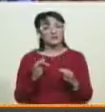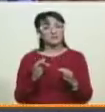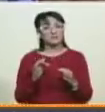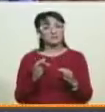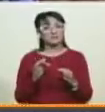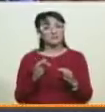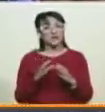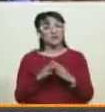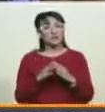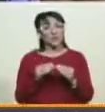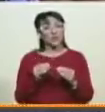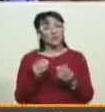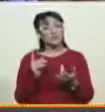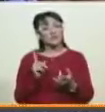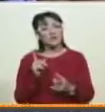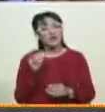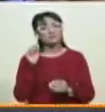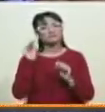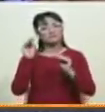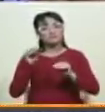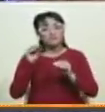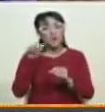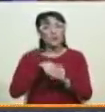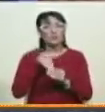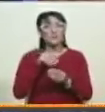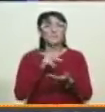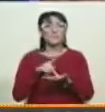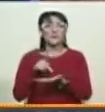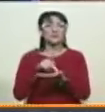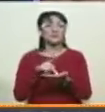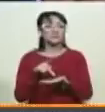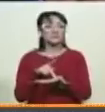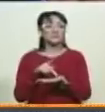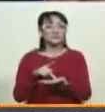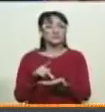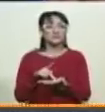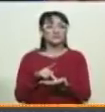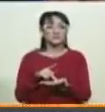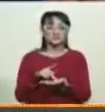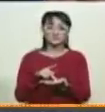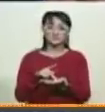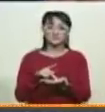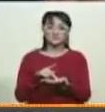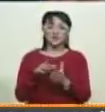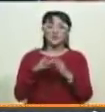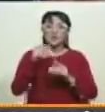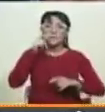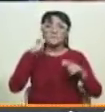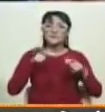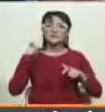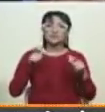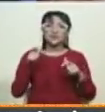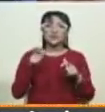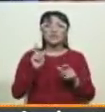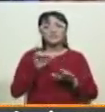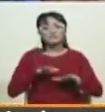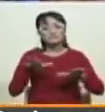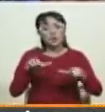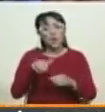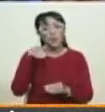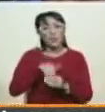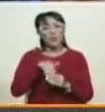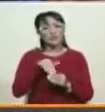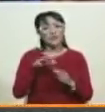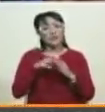mandatorio para todos nosotros es llamar a votar, a participar. Yo creo que todos los candidatos deben, es sano que convoquen a votar a